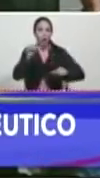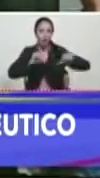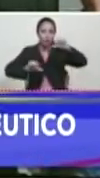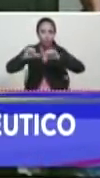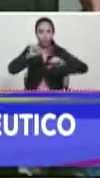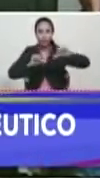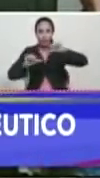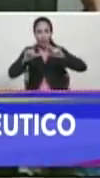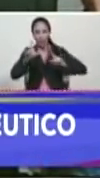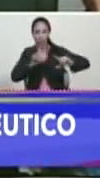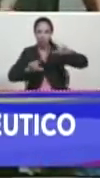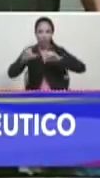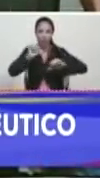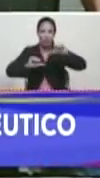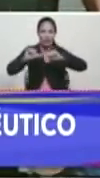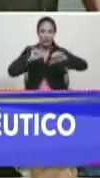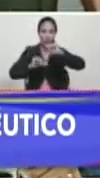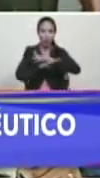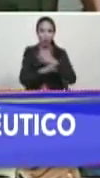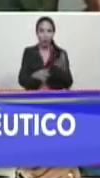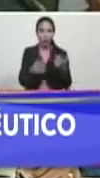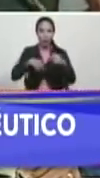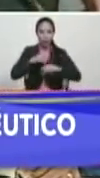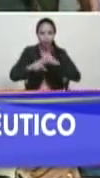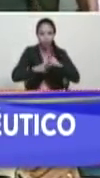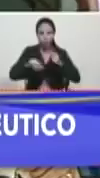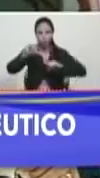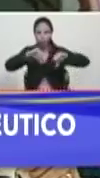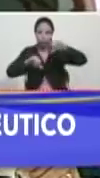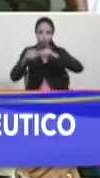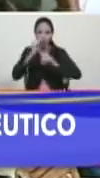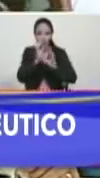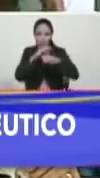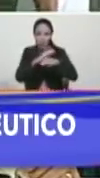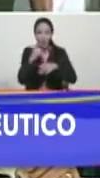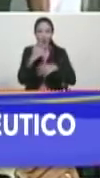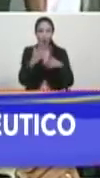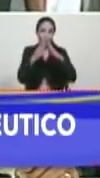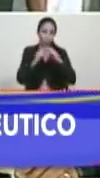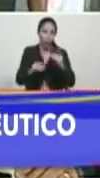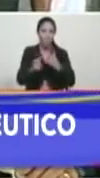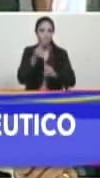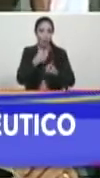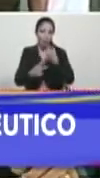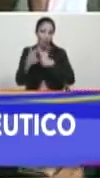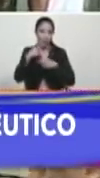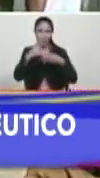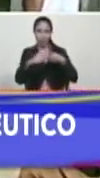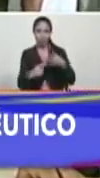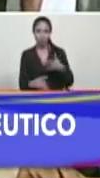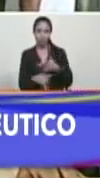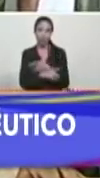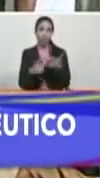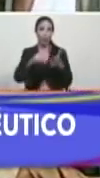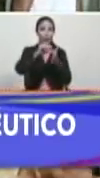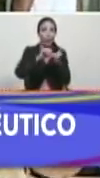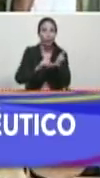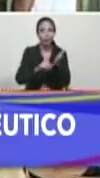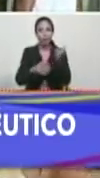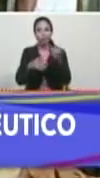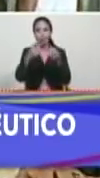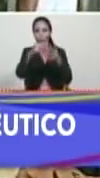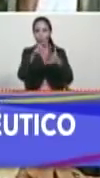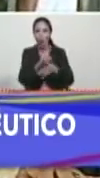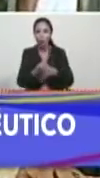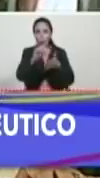la materia prima para hacer las medicinas aquí, y las medicinas y el material médico quirúrgico que el país